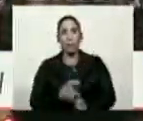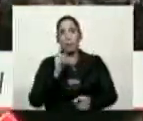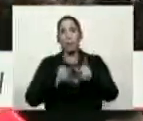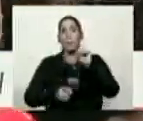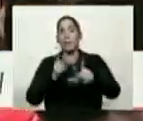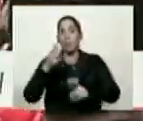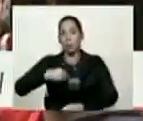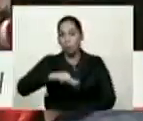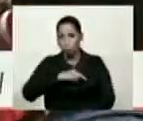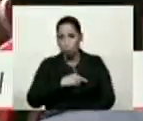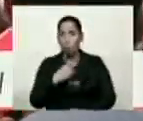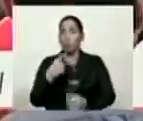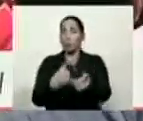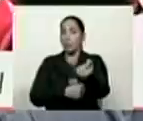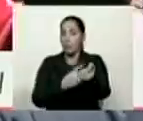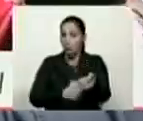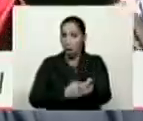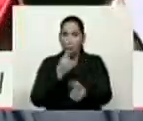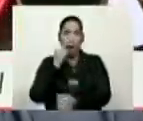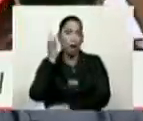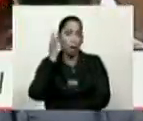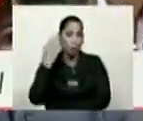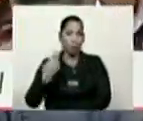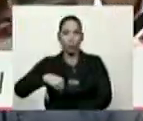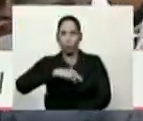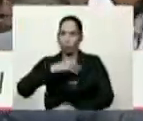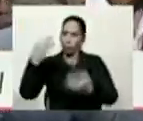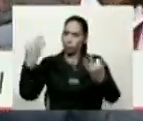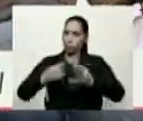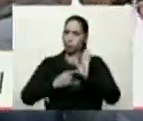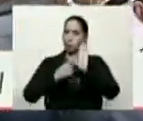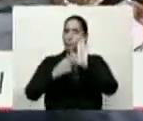queridos hermanos y hermanas. Somos en verdad ejemplo.